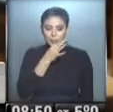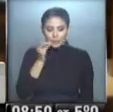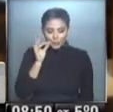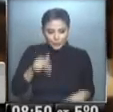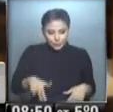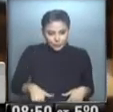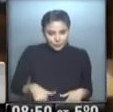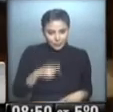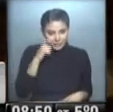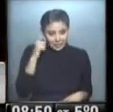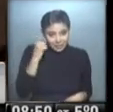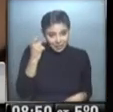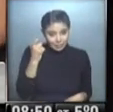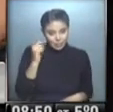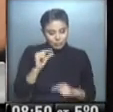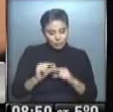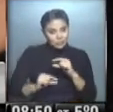más íntima